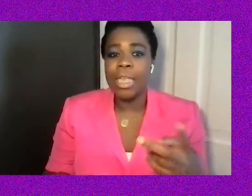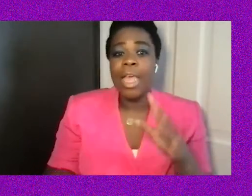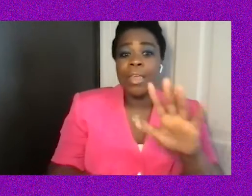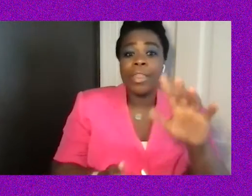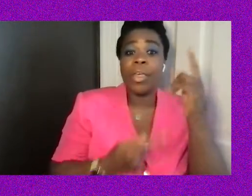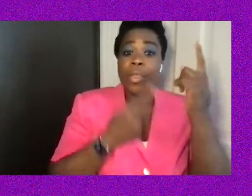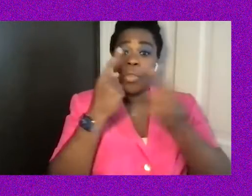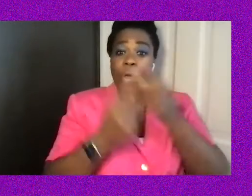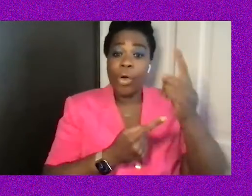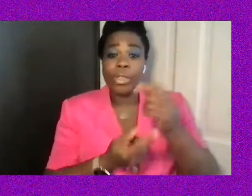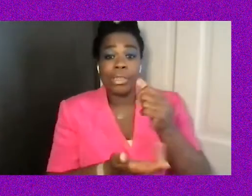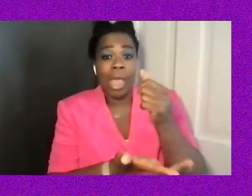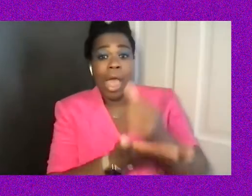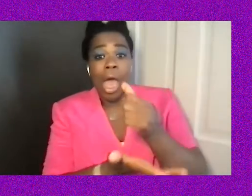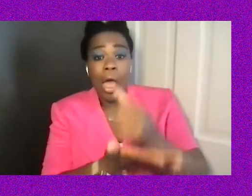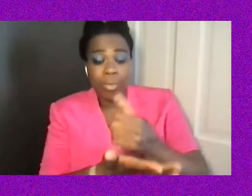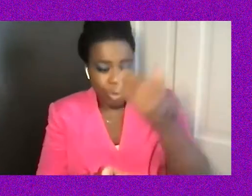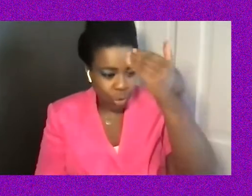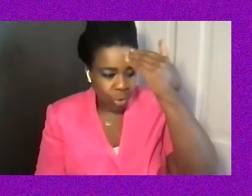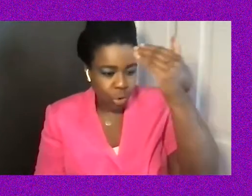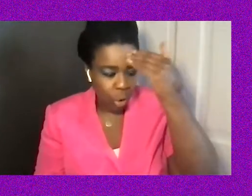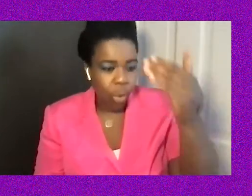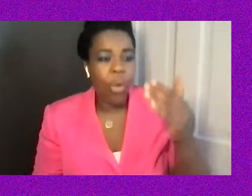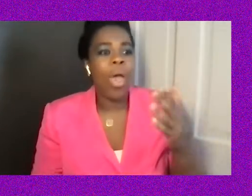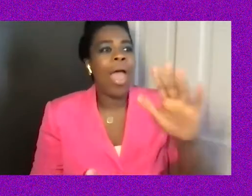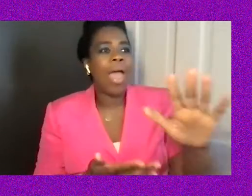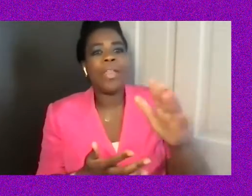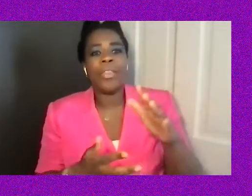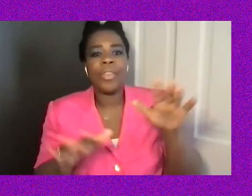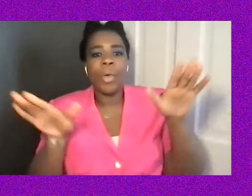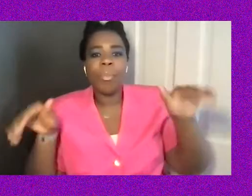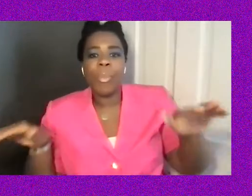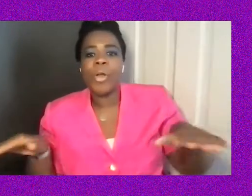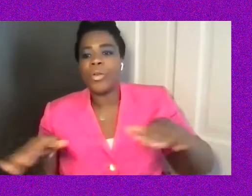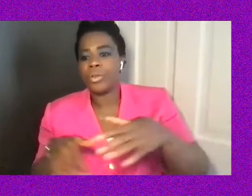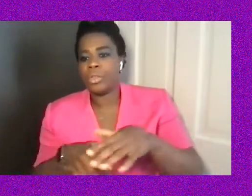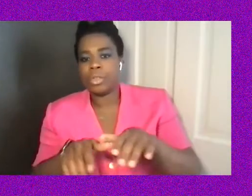vida. Somos los cuerpos ya actualizados.